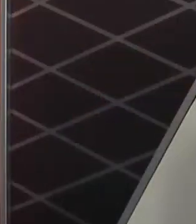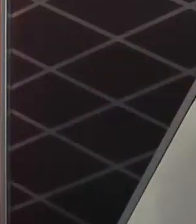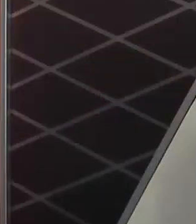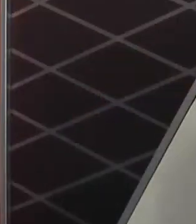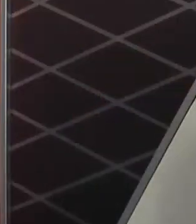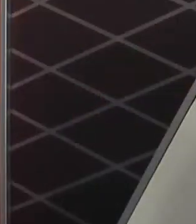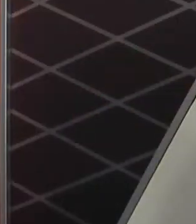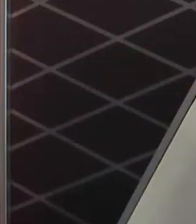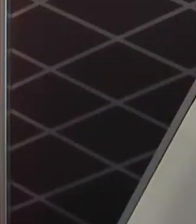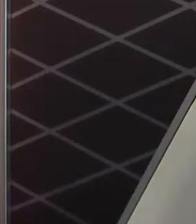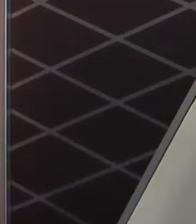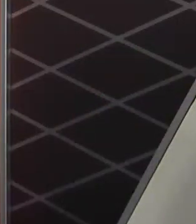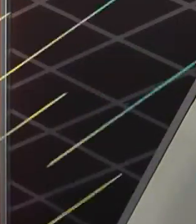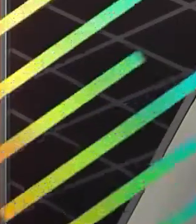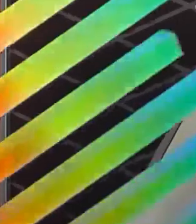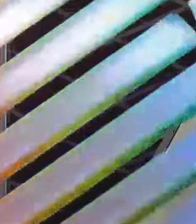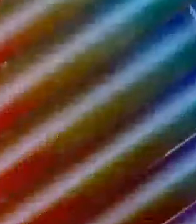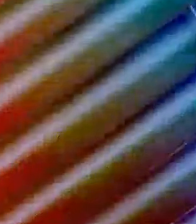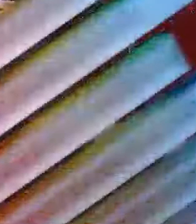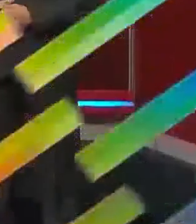Chango.